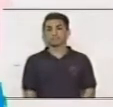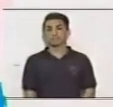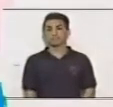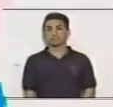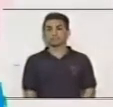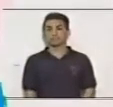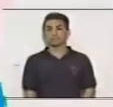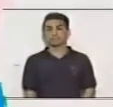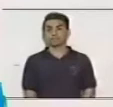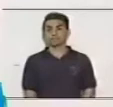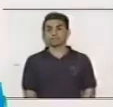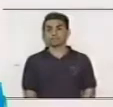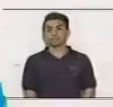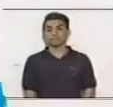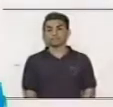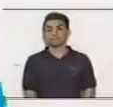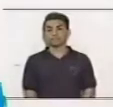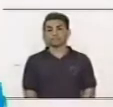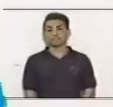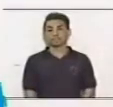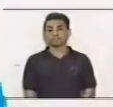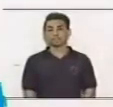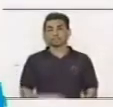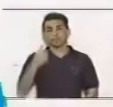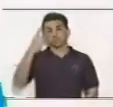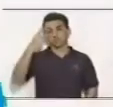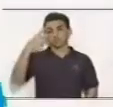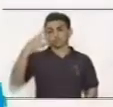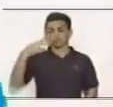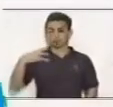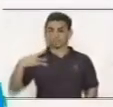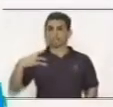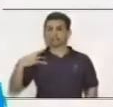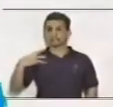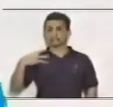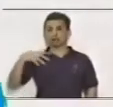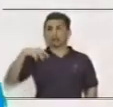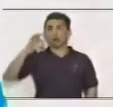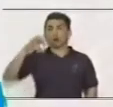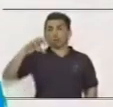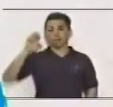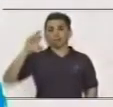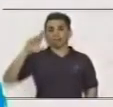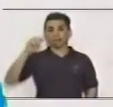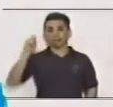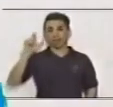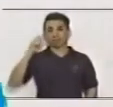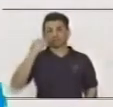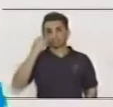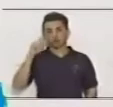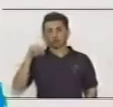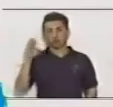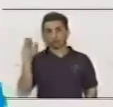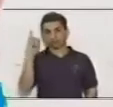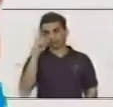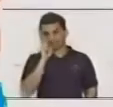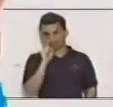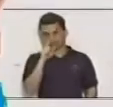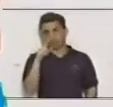Ahí está la número 3. Esas 3 operaciones ya saben que van aquí y las resuelven, por